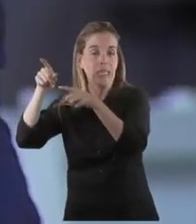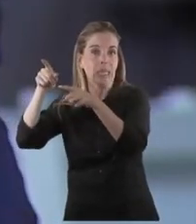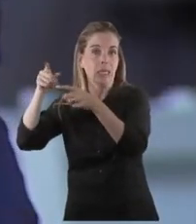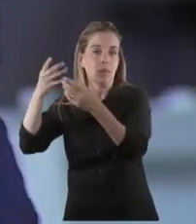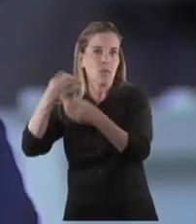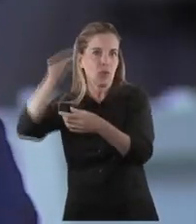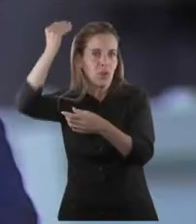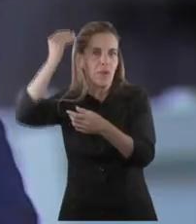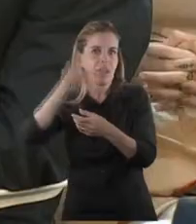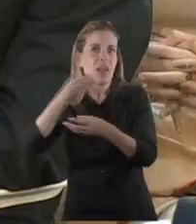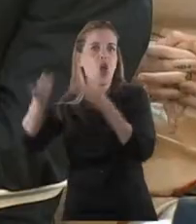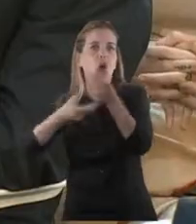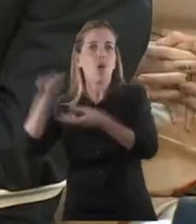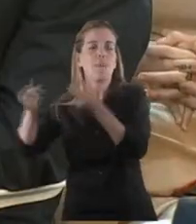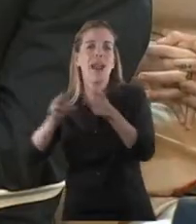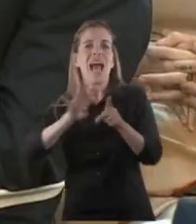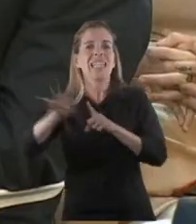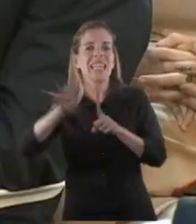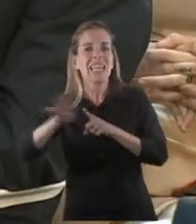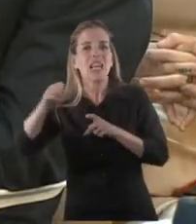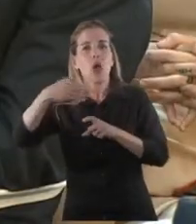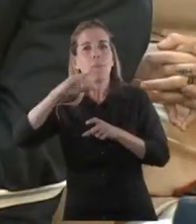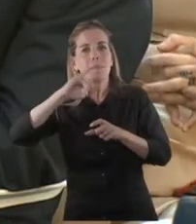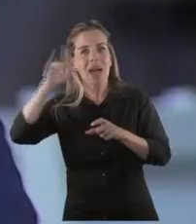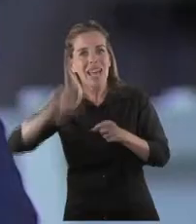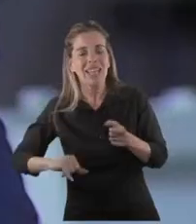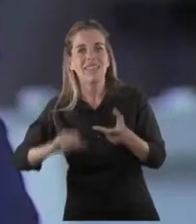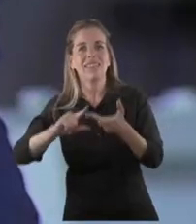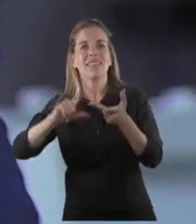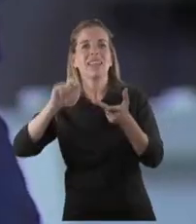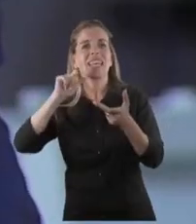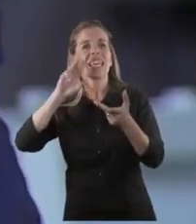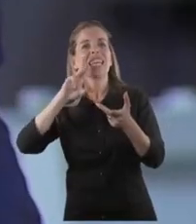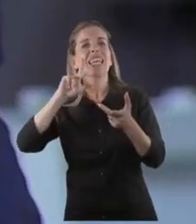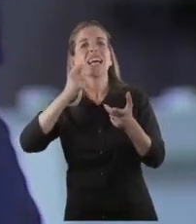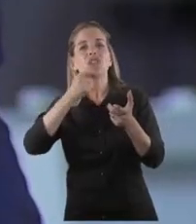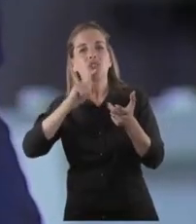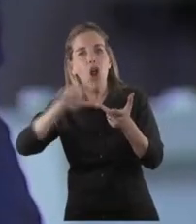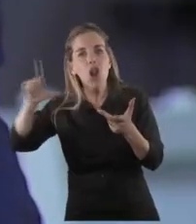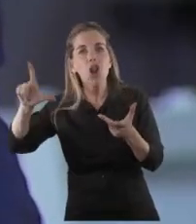Y está el 70% del aceite de girasol exportable en el mundo.